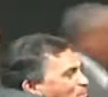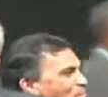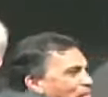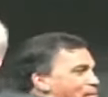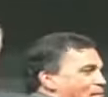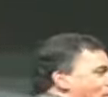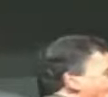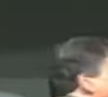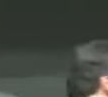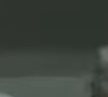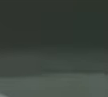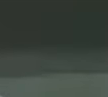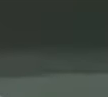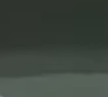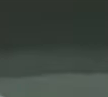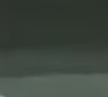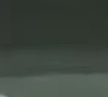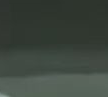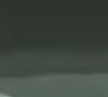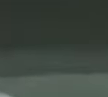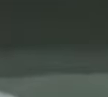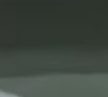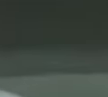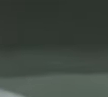Dios les bendiga, hermanos.